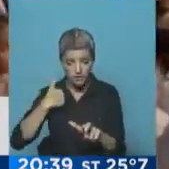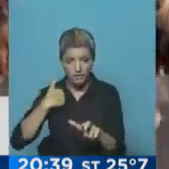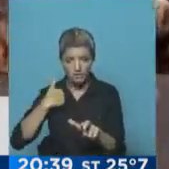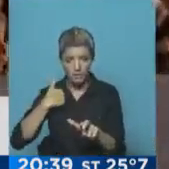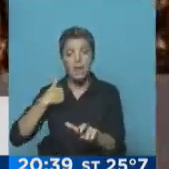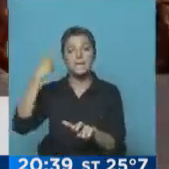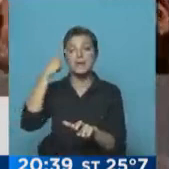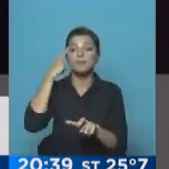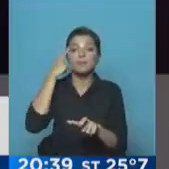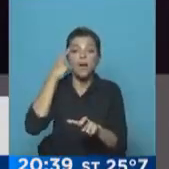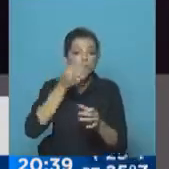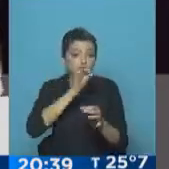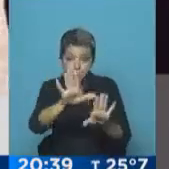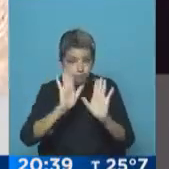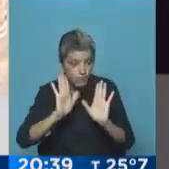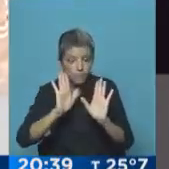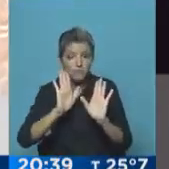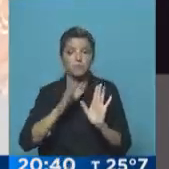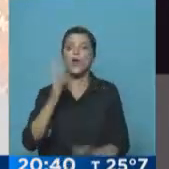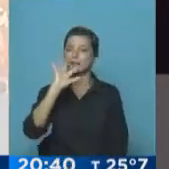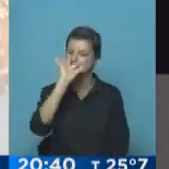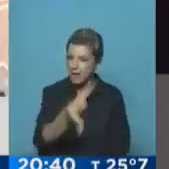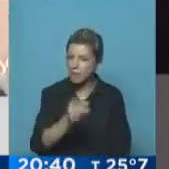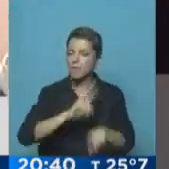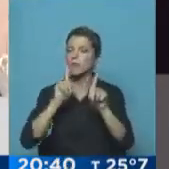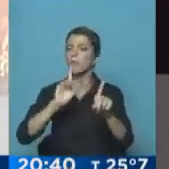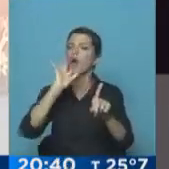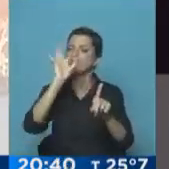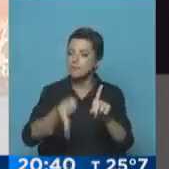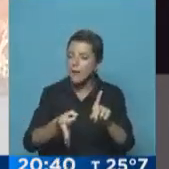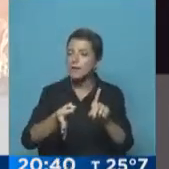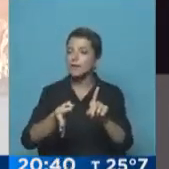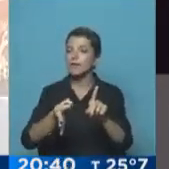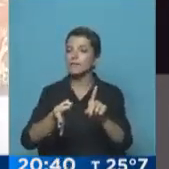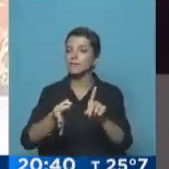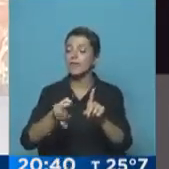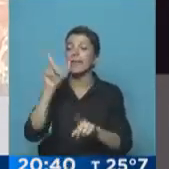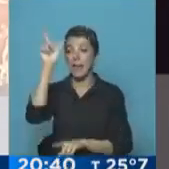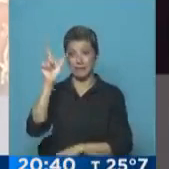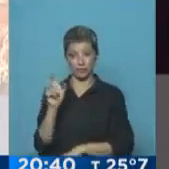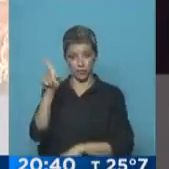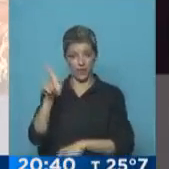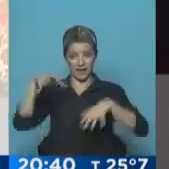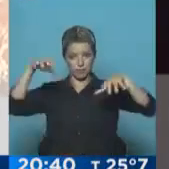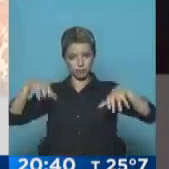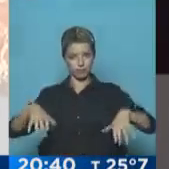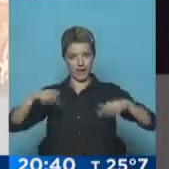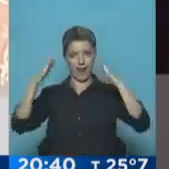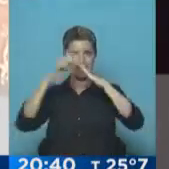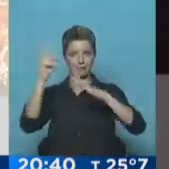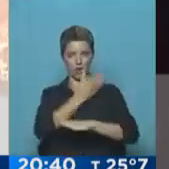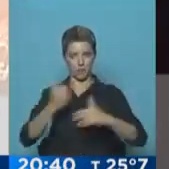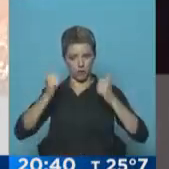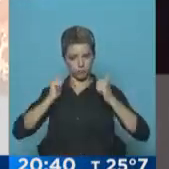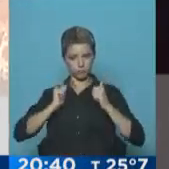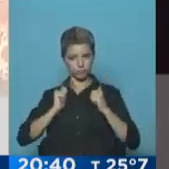piense como piense, sabe que el que está sentado en el sillón de esta casa